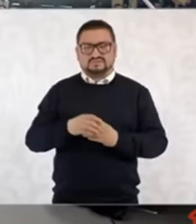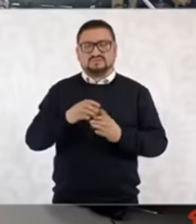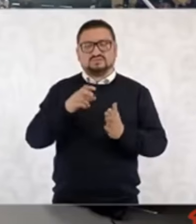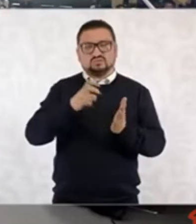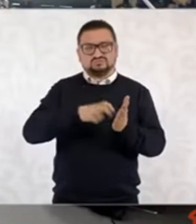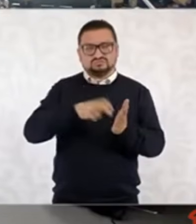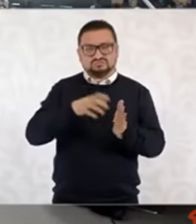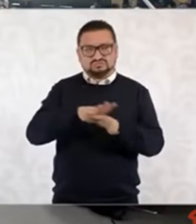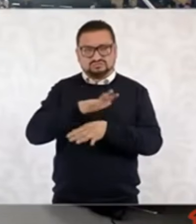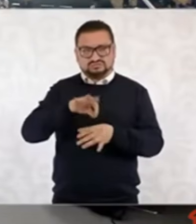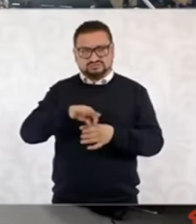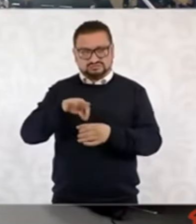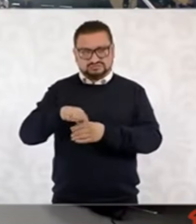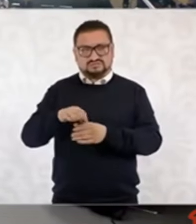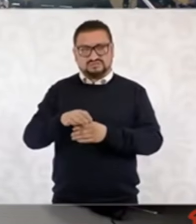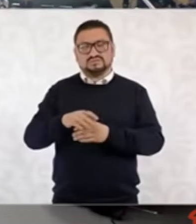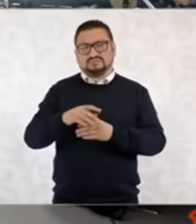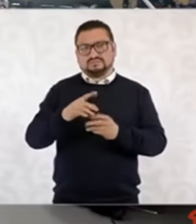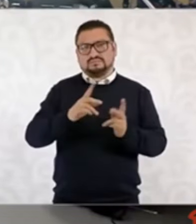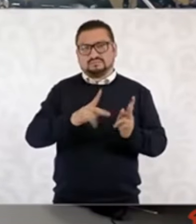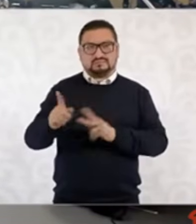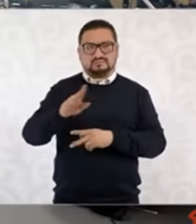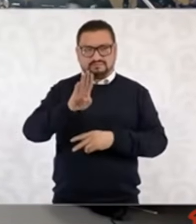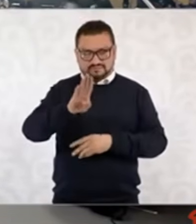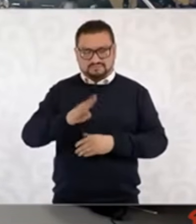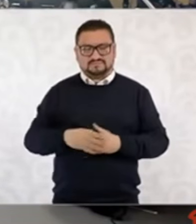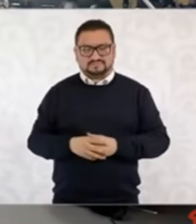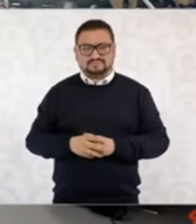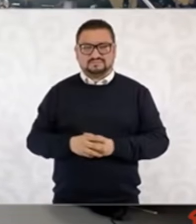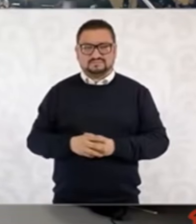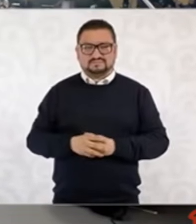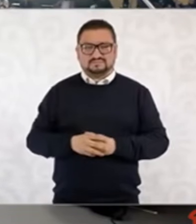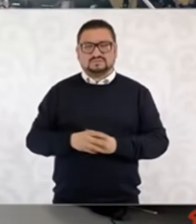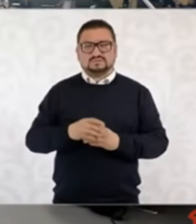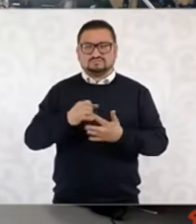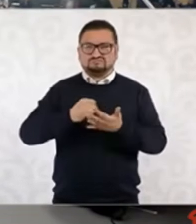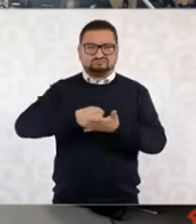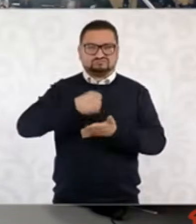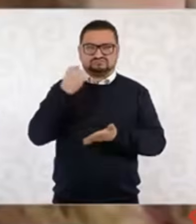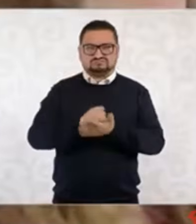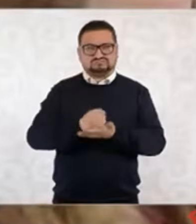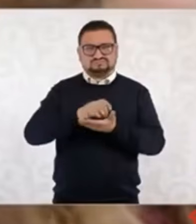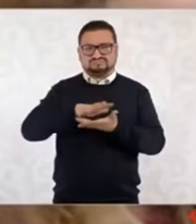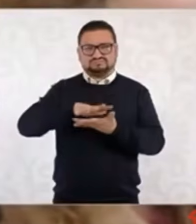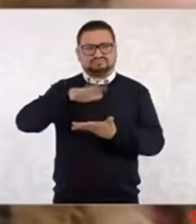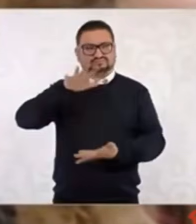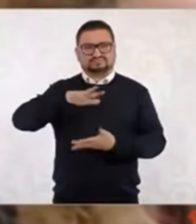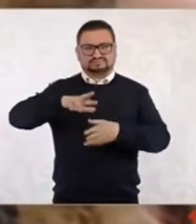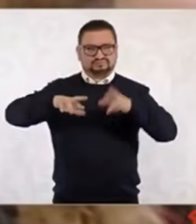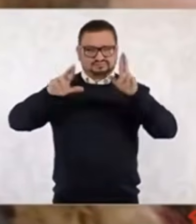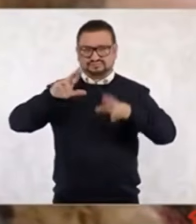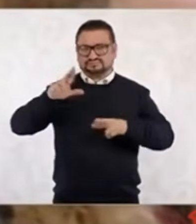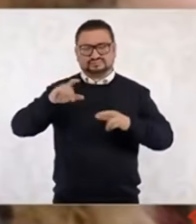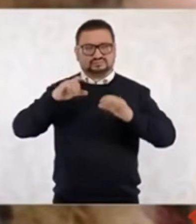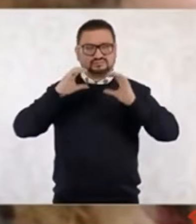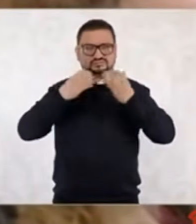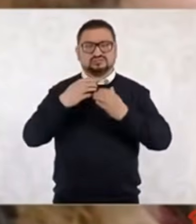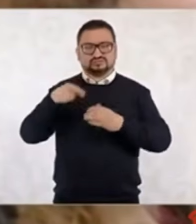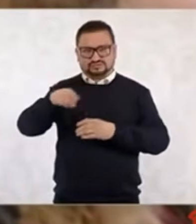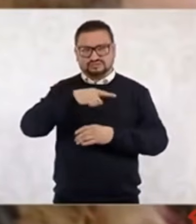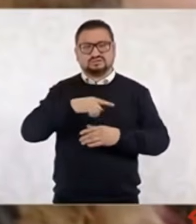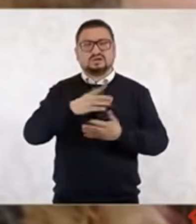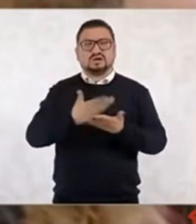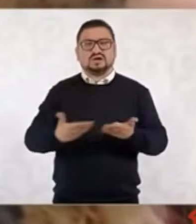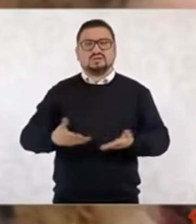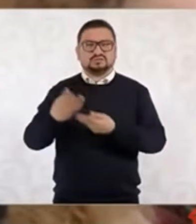electoral, el Plan B. Fue aprobado por la mayoría del Congreso y ya se pasa a